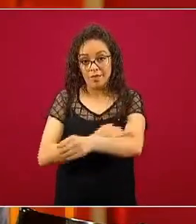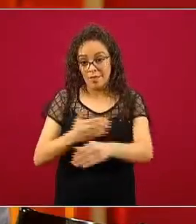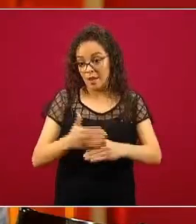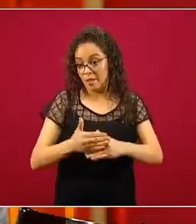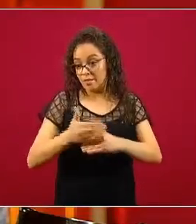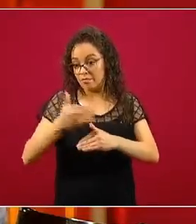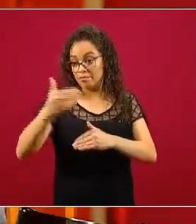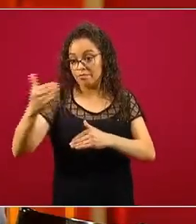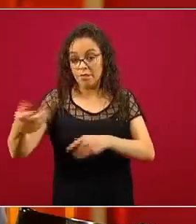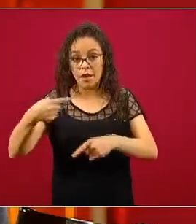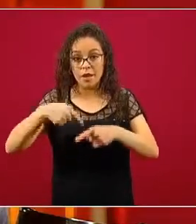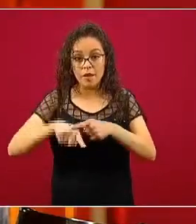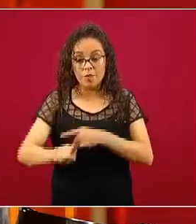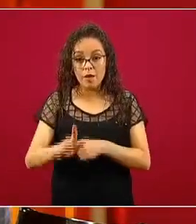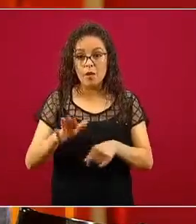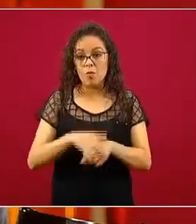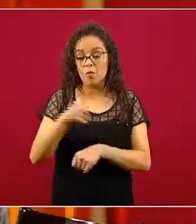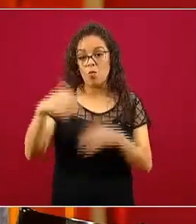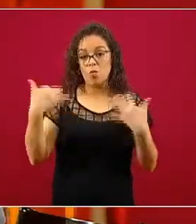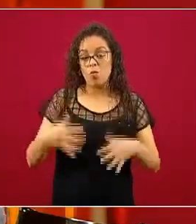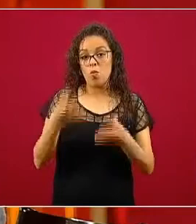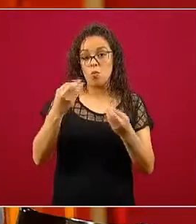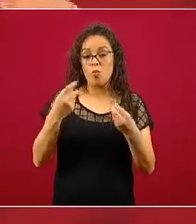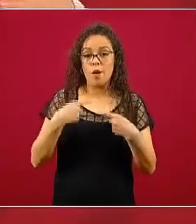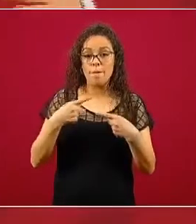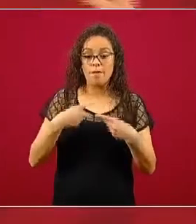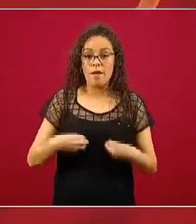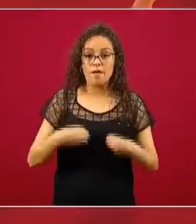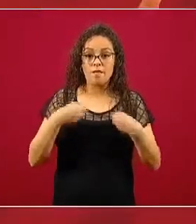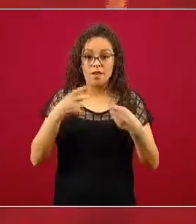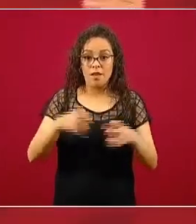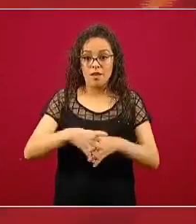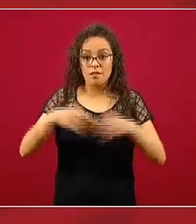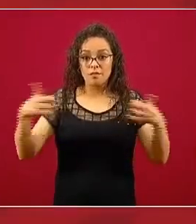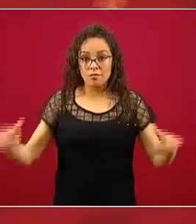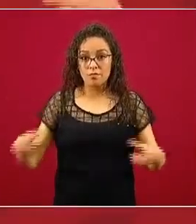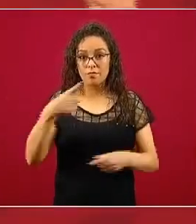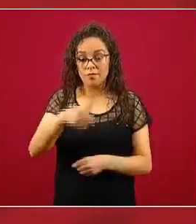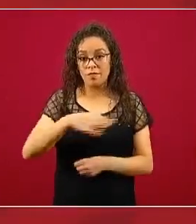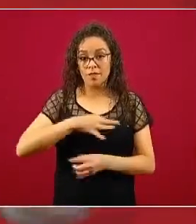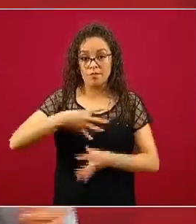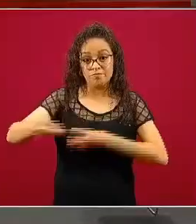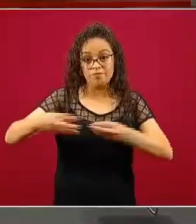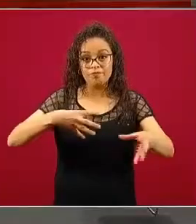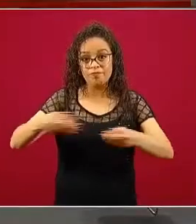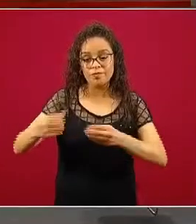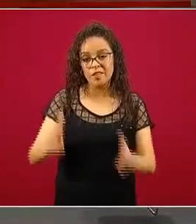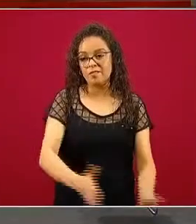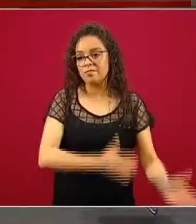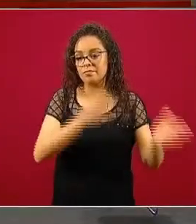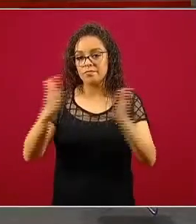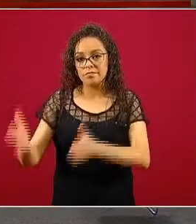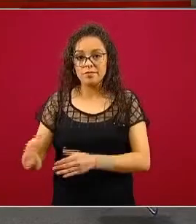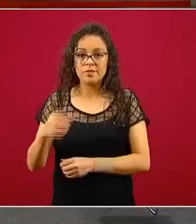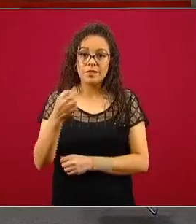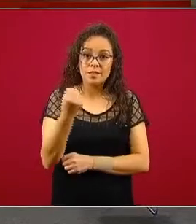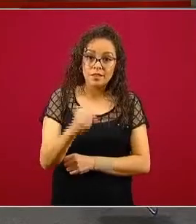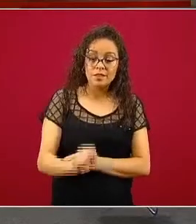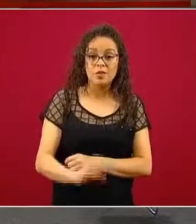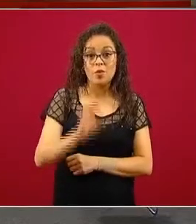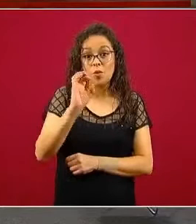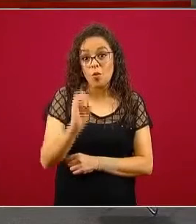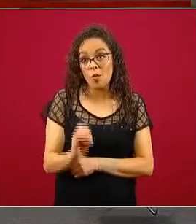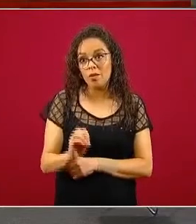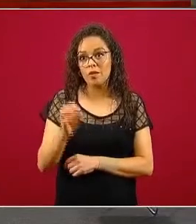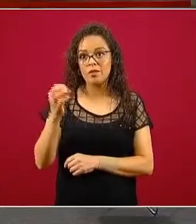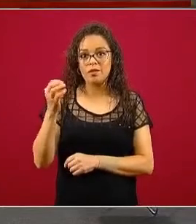poblaciones grandes, dure la epidemia y se proyecte prácticamente hasta septiembre, quizá hasta octubre. Y